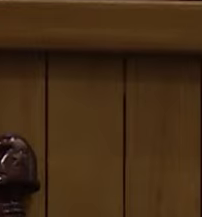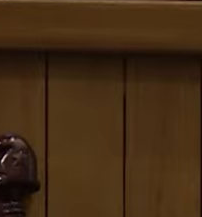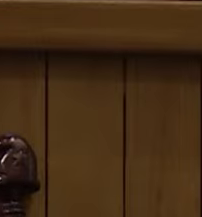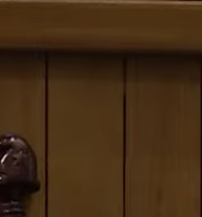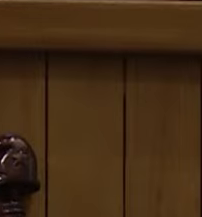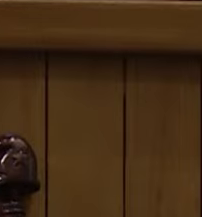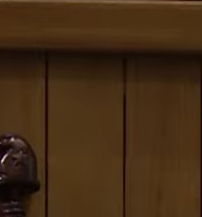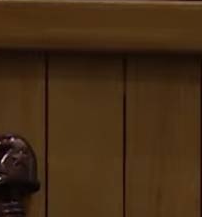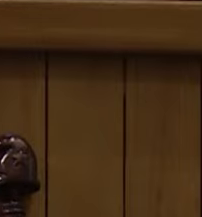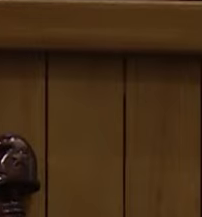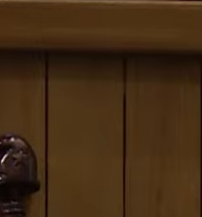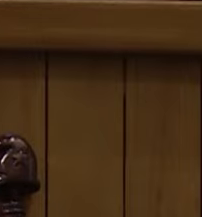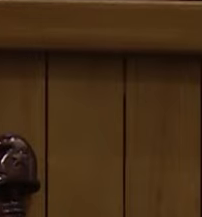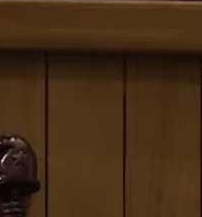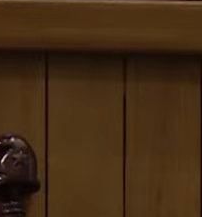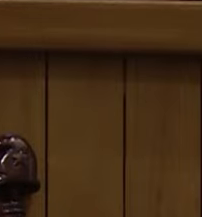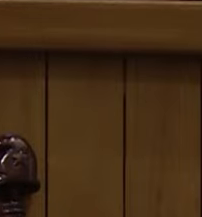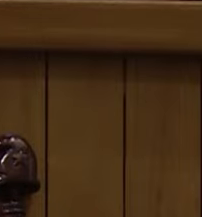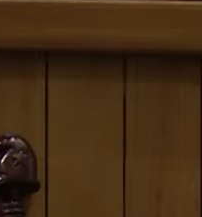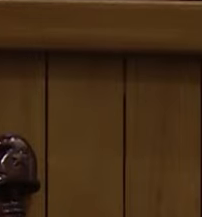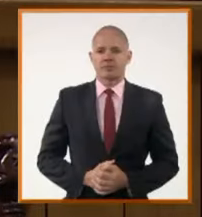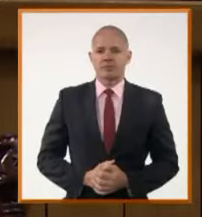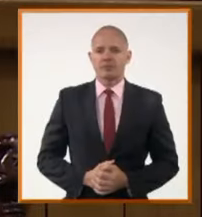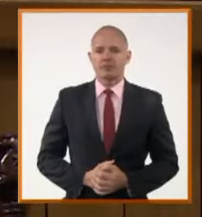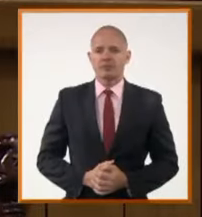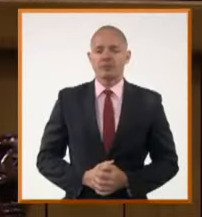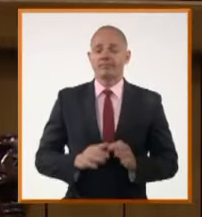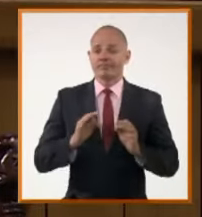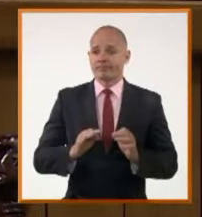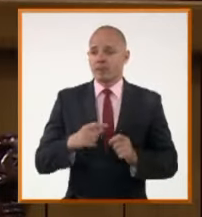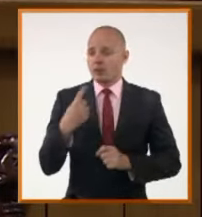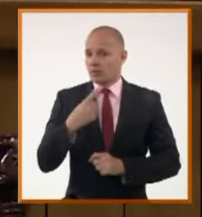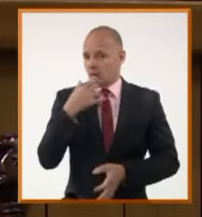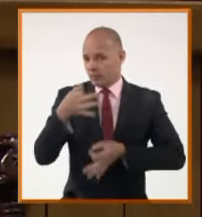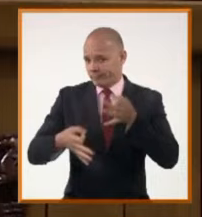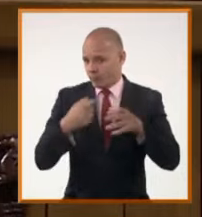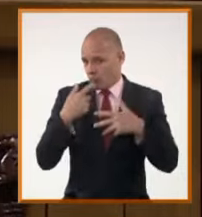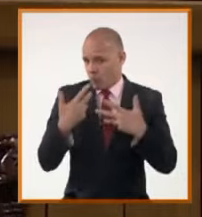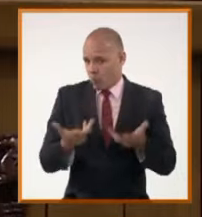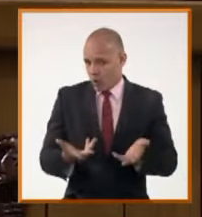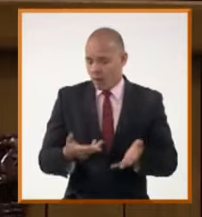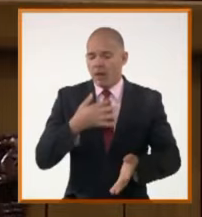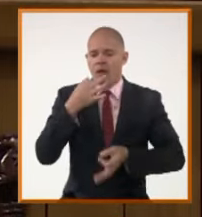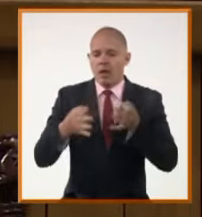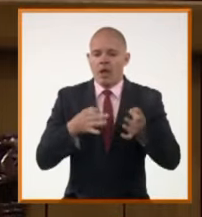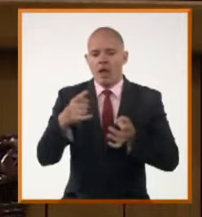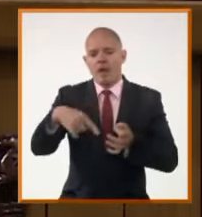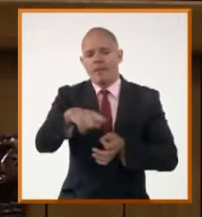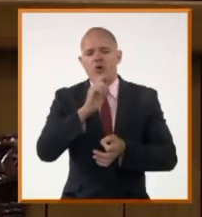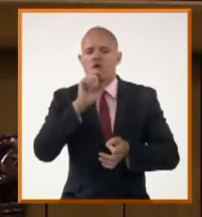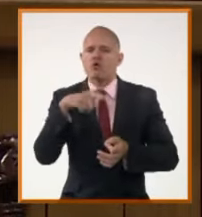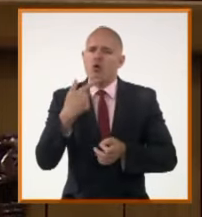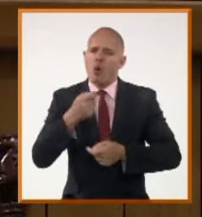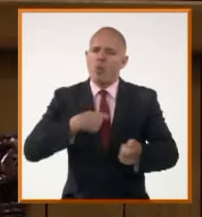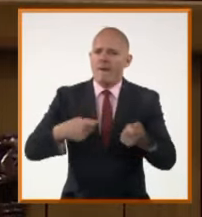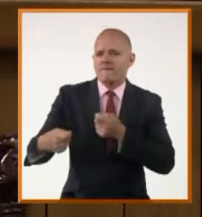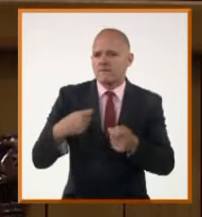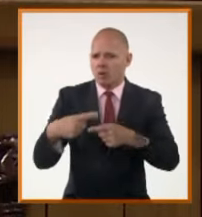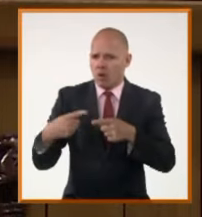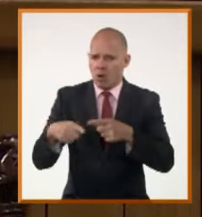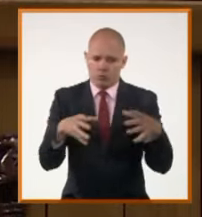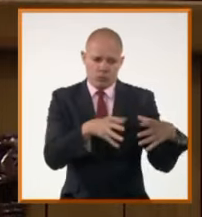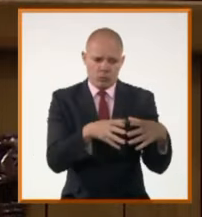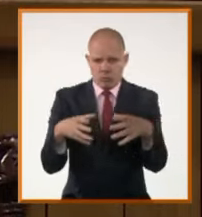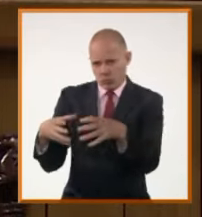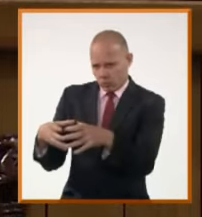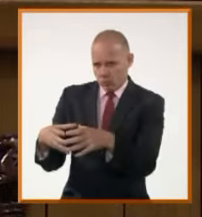estatales y las presupuestales cuáles son las reglas de juego y los límites a la hora de negociar con los diferentes actores